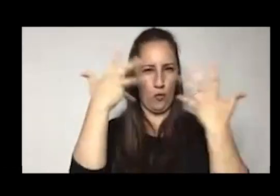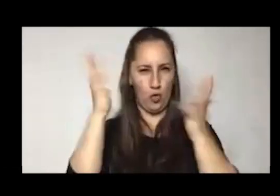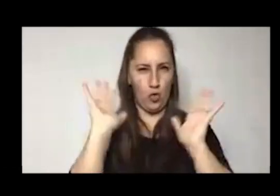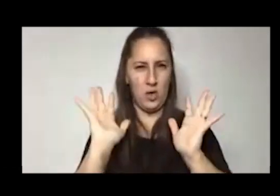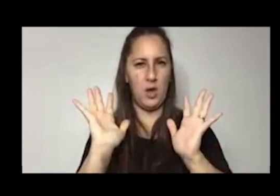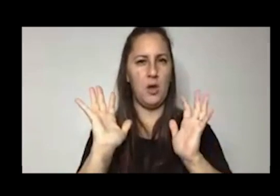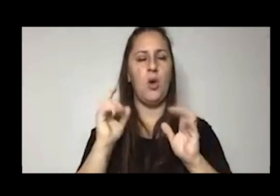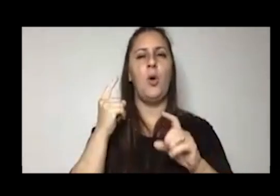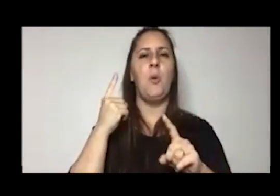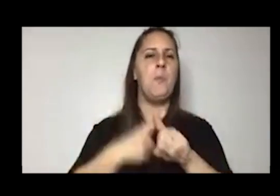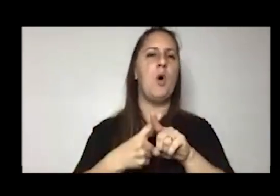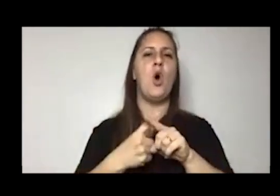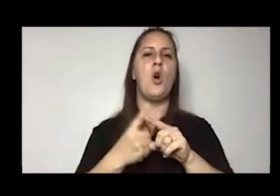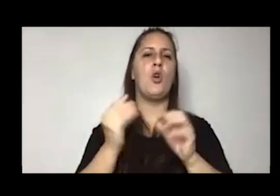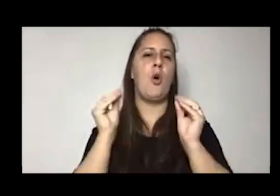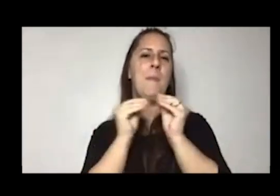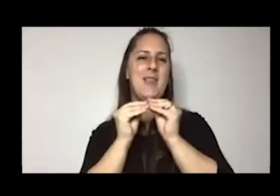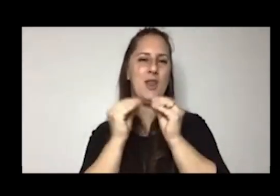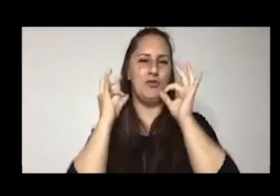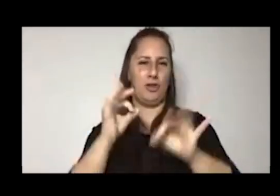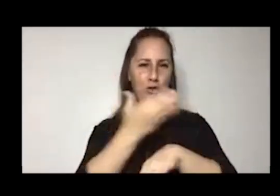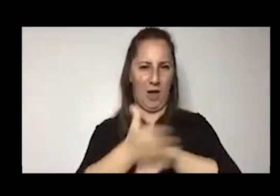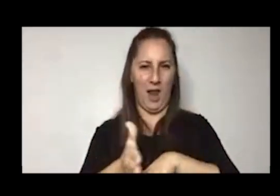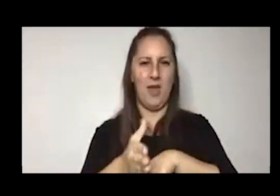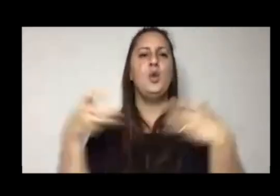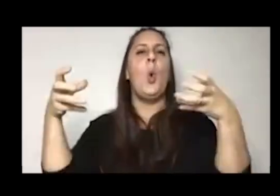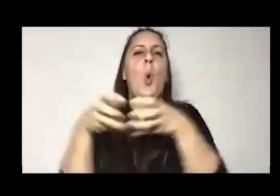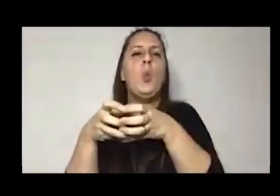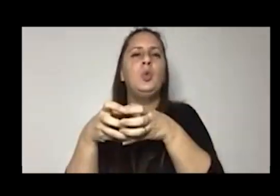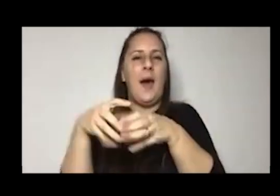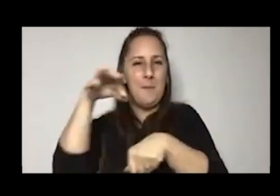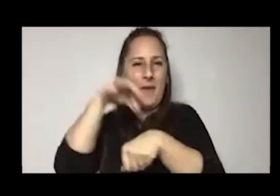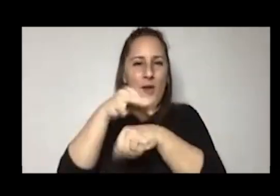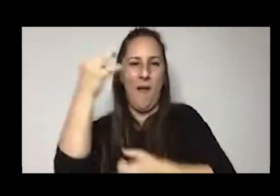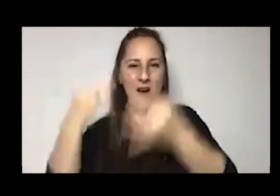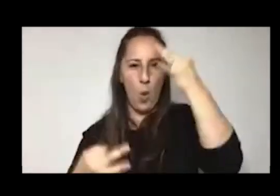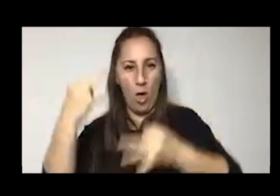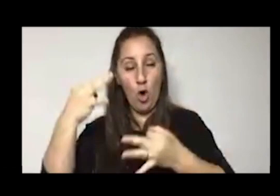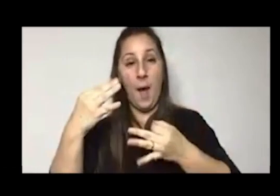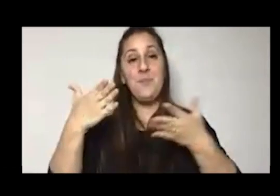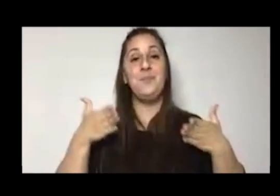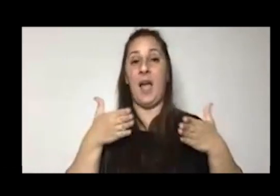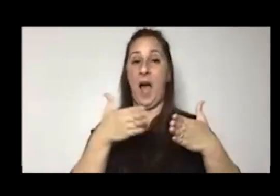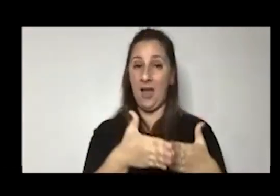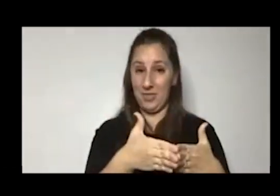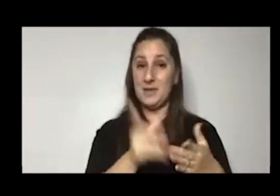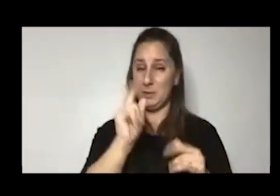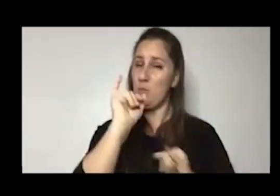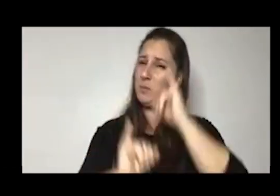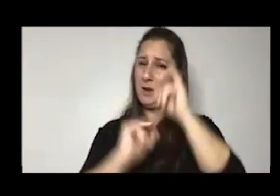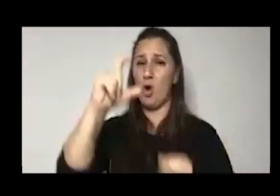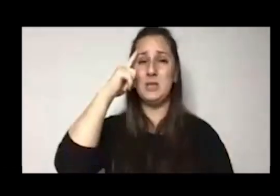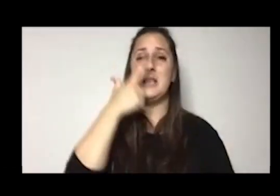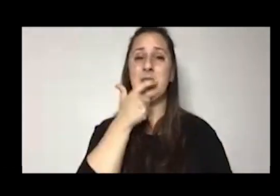haber sumado más tarde y demás sobre lo de las juntas evaluadoras. La agencia, como bien dice César,